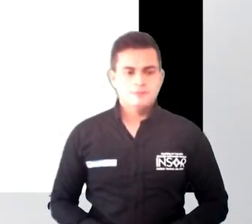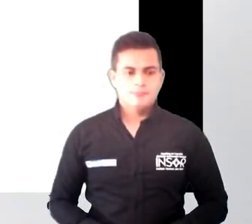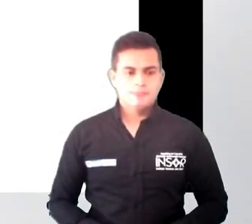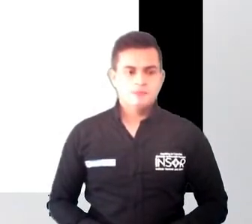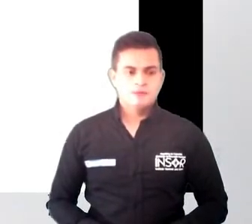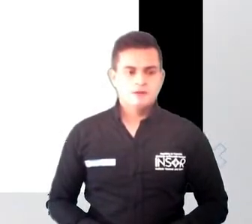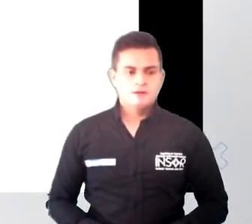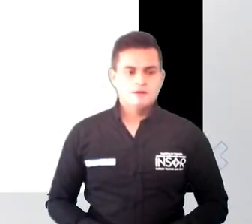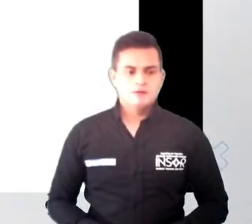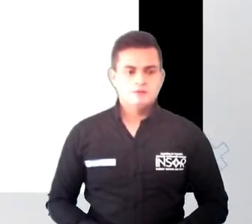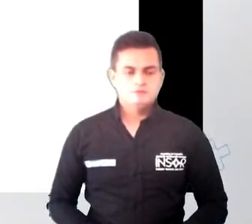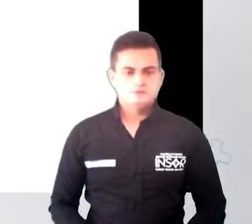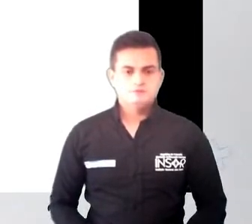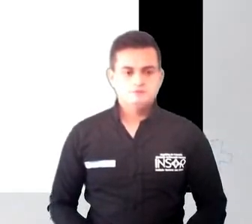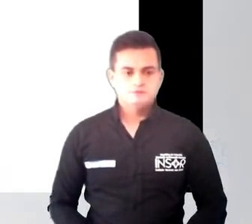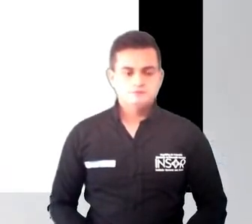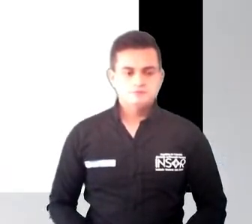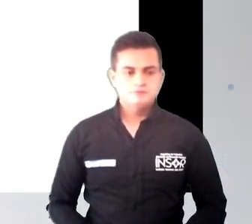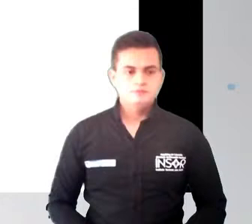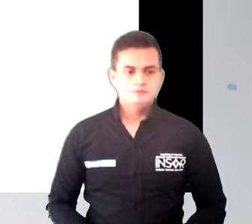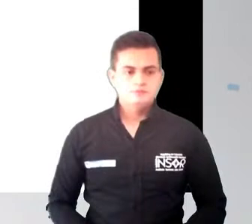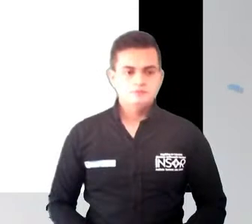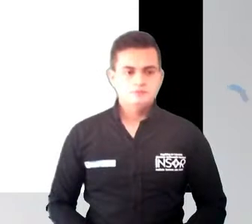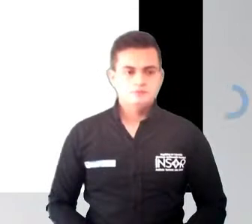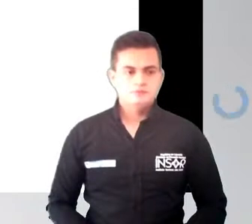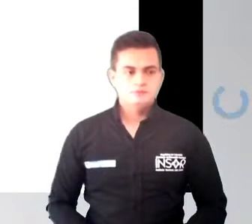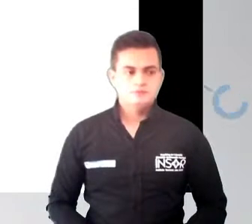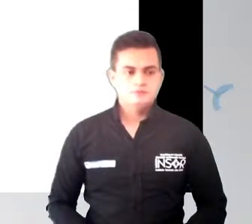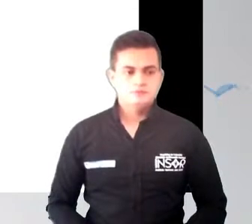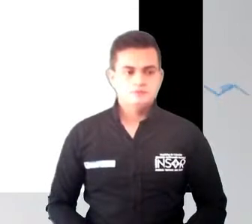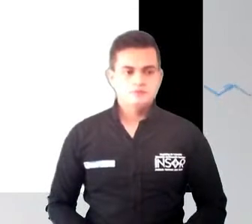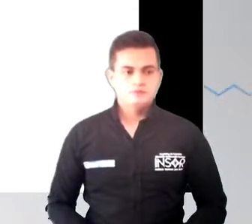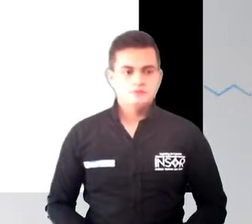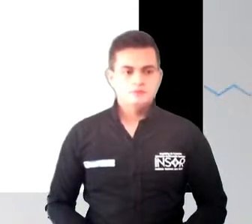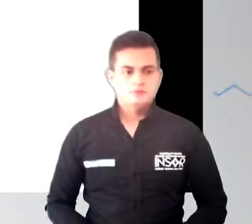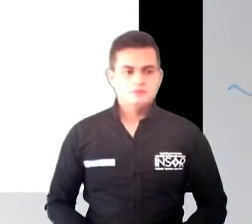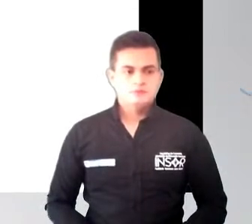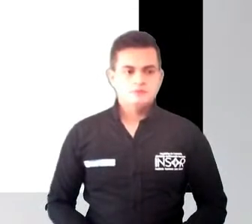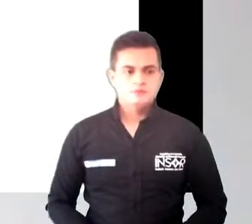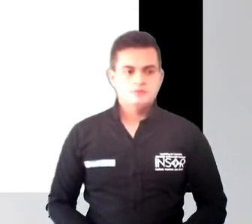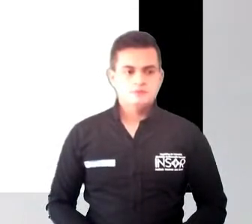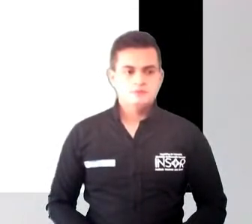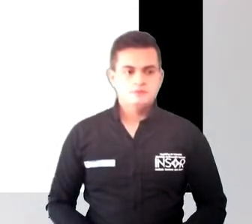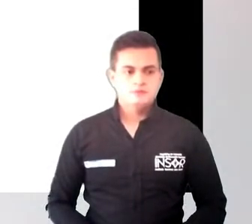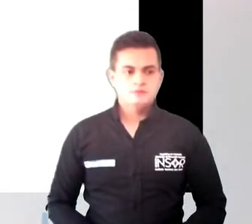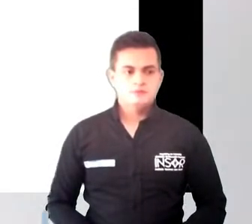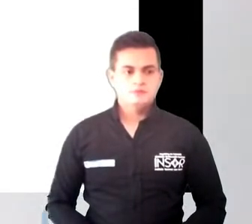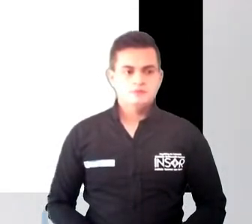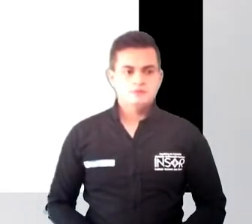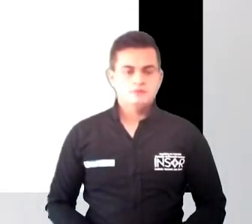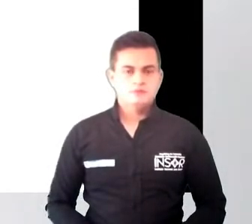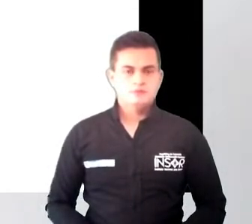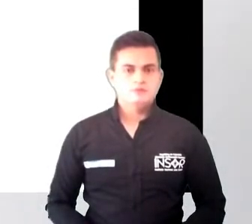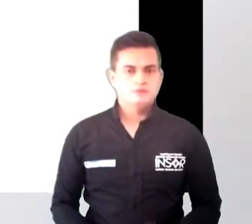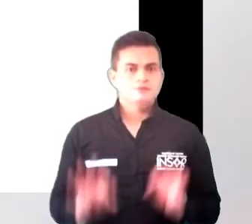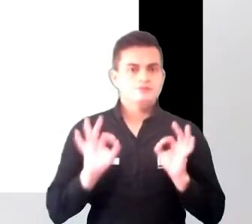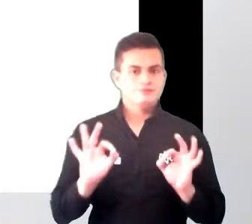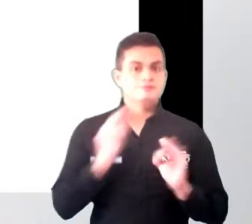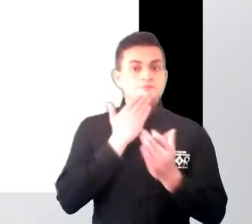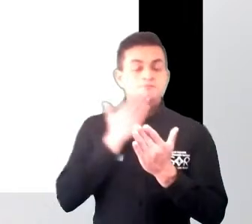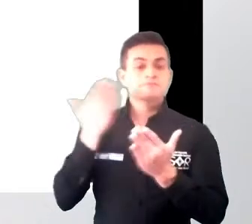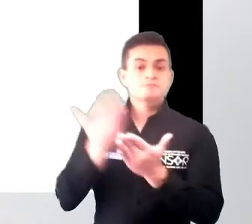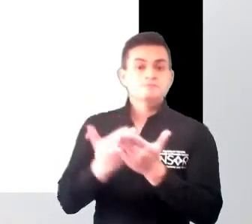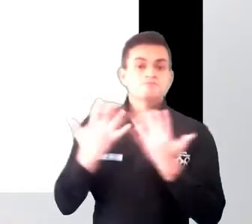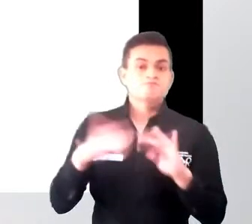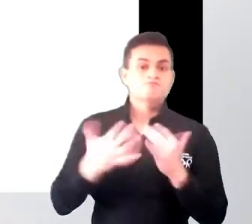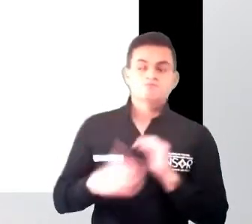y muchas gracias por estar con nosotros participando. Bueno. Muchas gracias por la oportunidad que usted nos